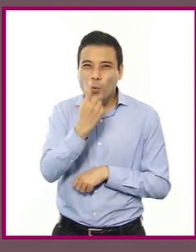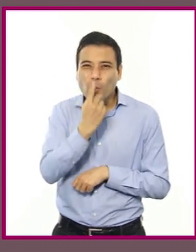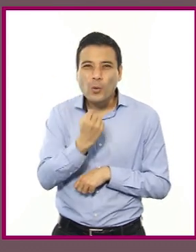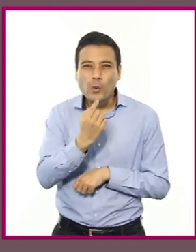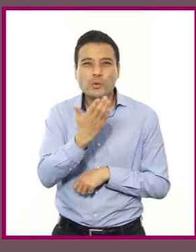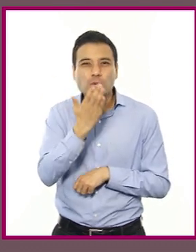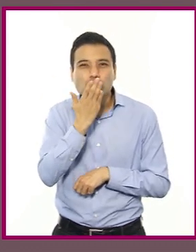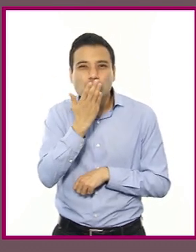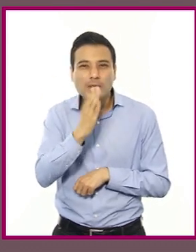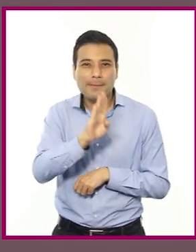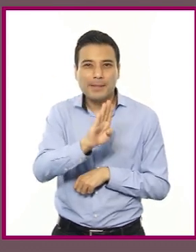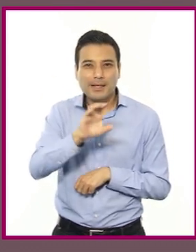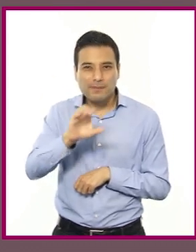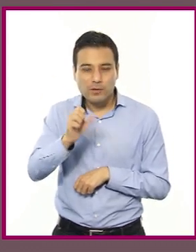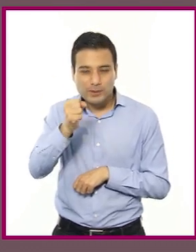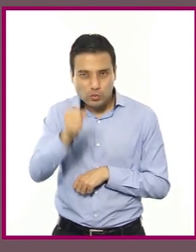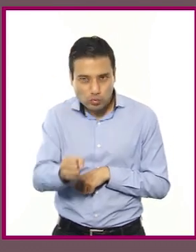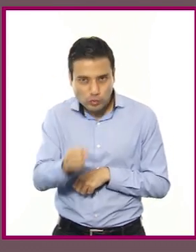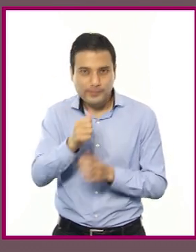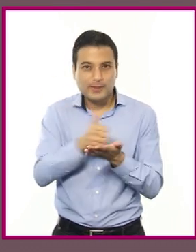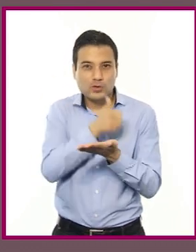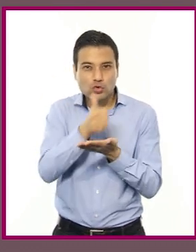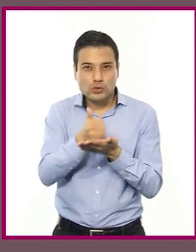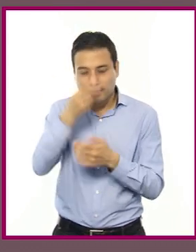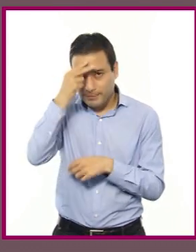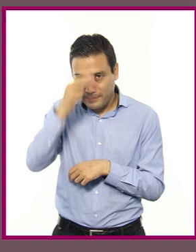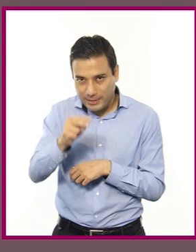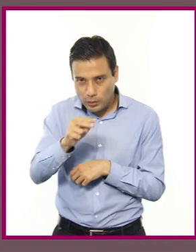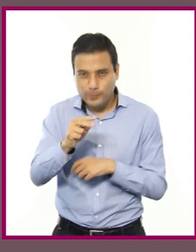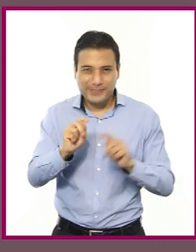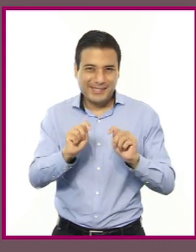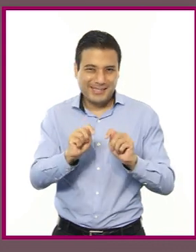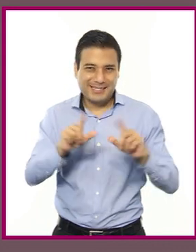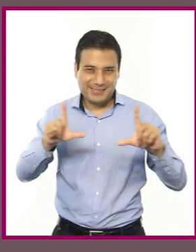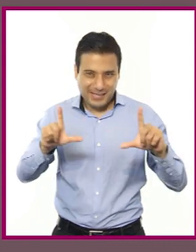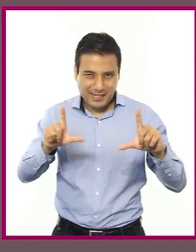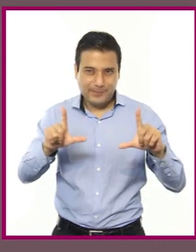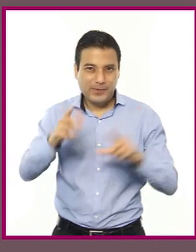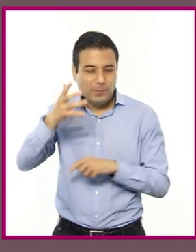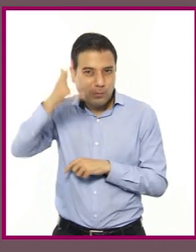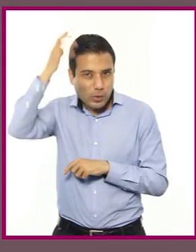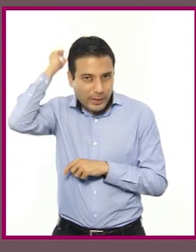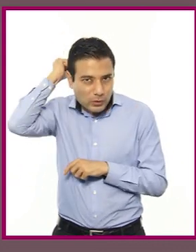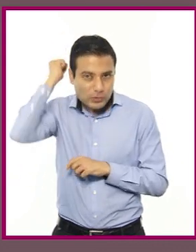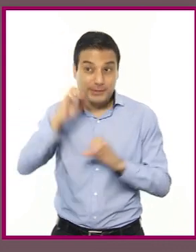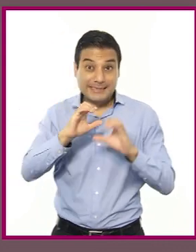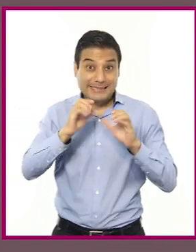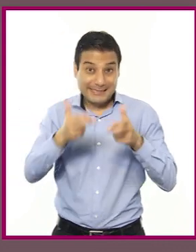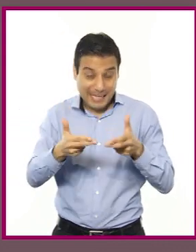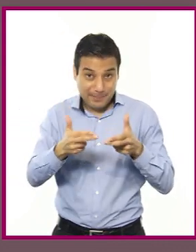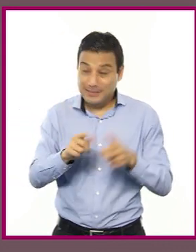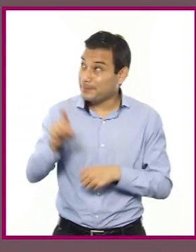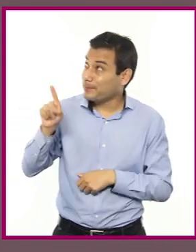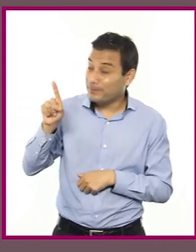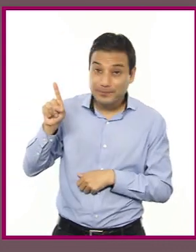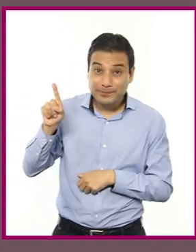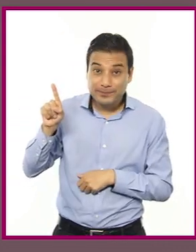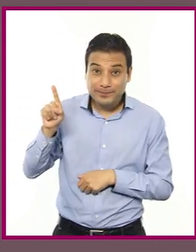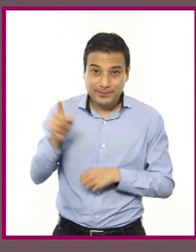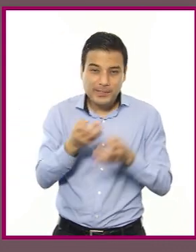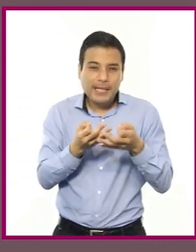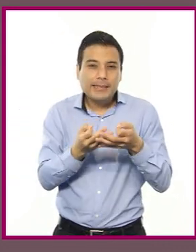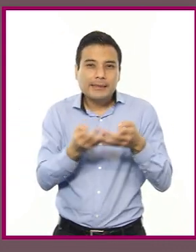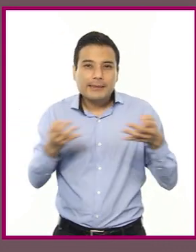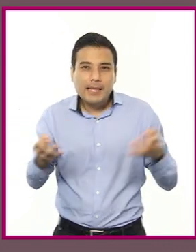Sonora, Baja California Sur, Ciudad de México, Tlaxcala, Morelos y Chiapas, reciben el menor